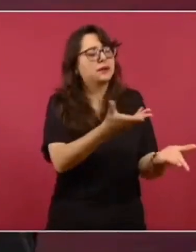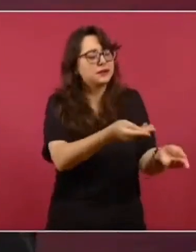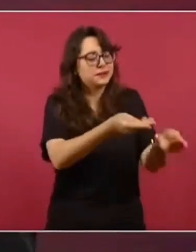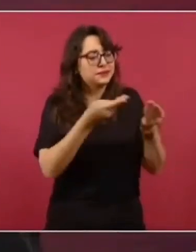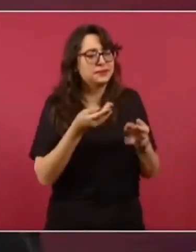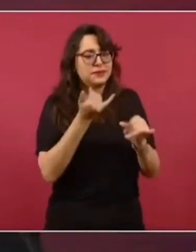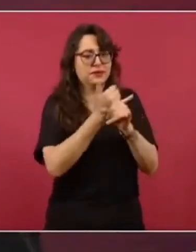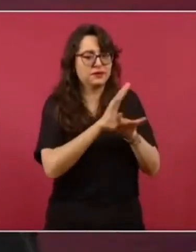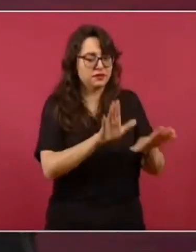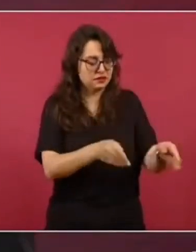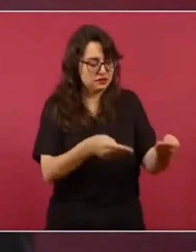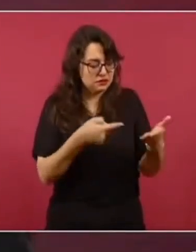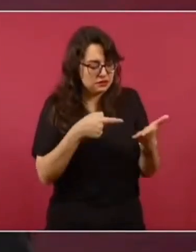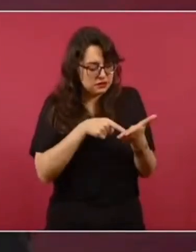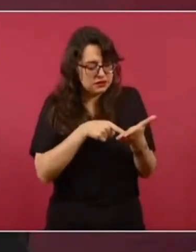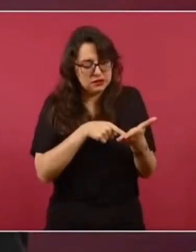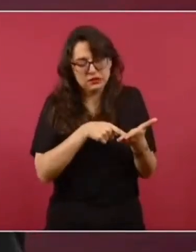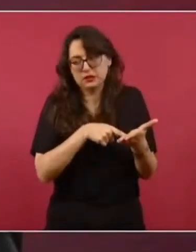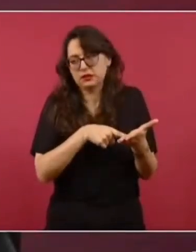es un bodrio.